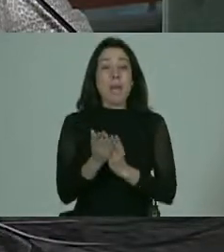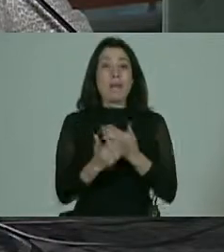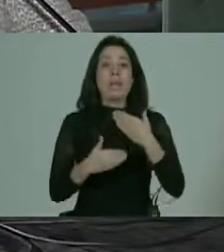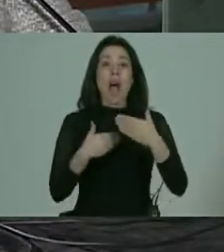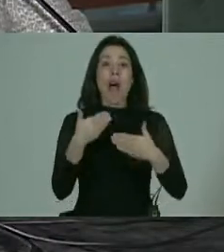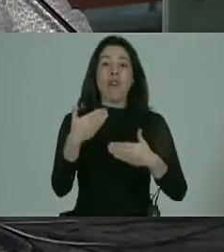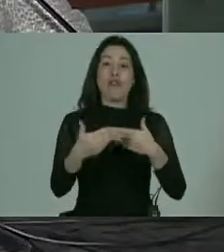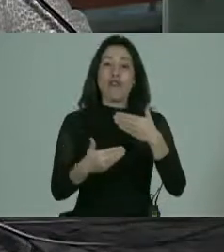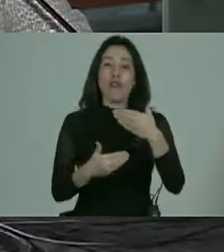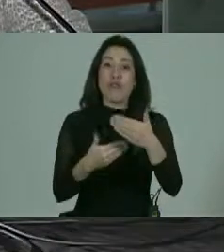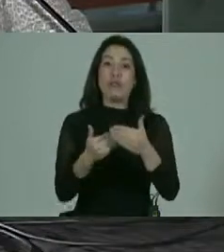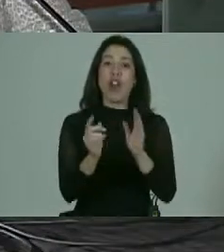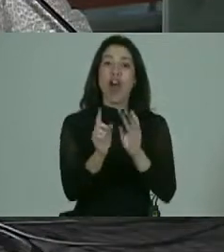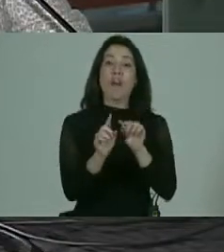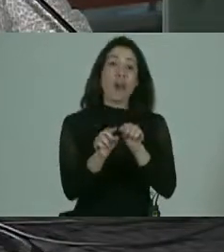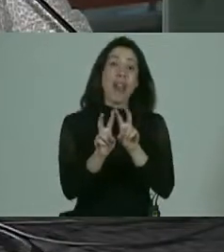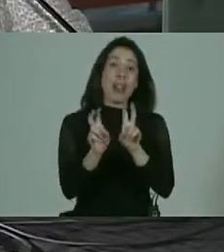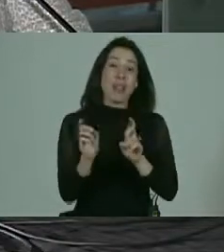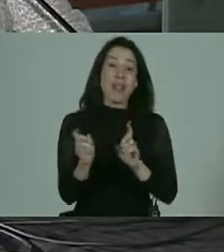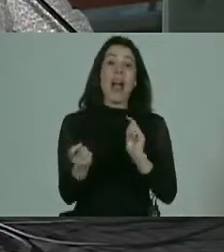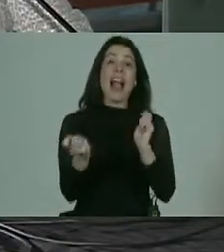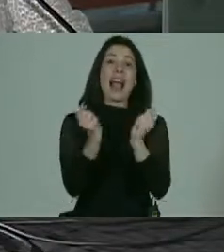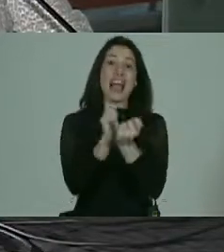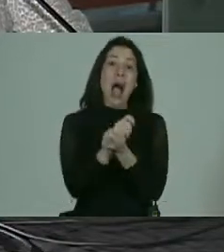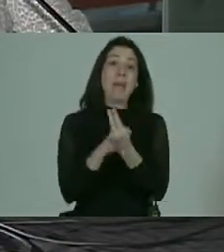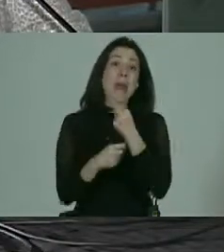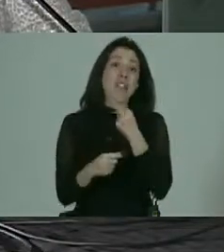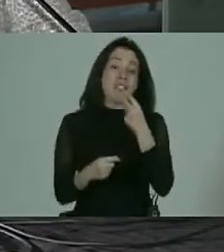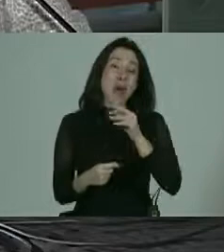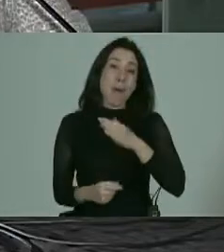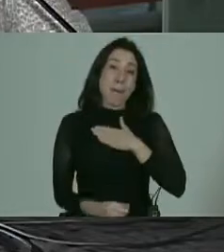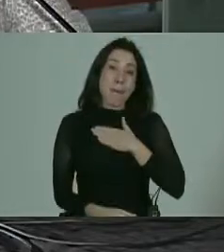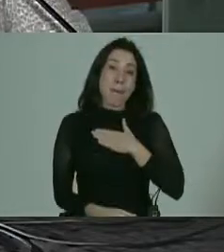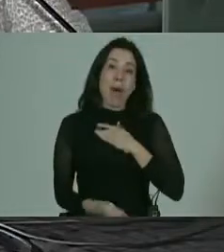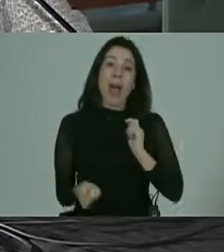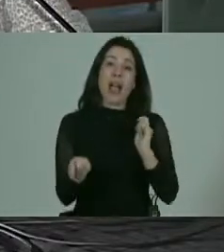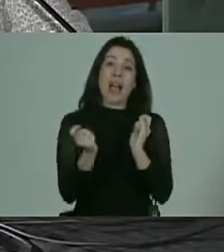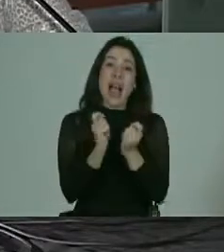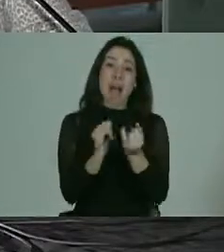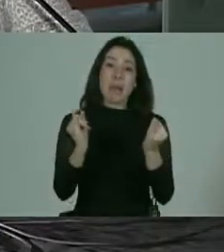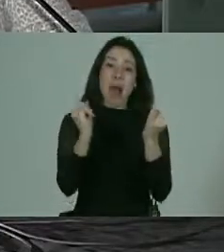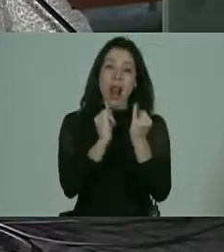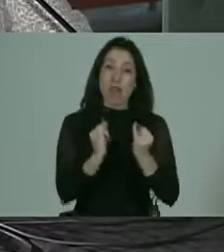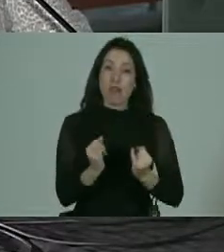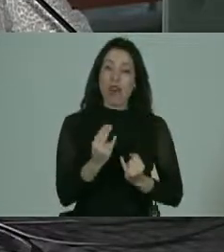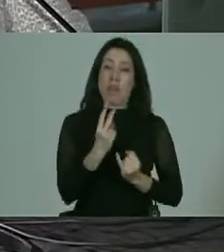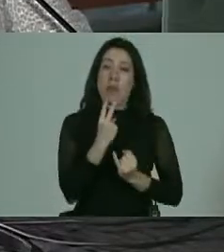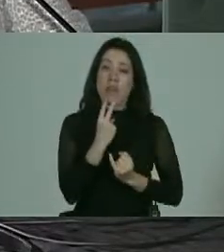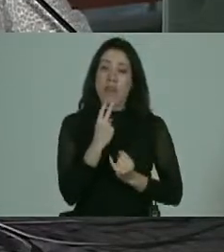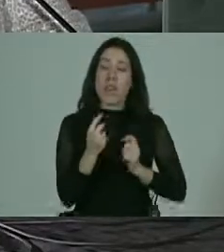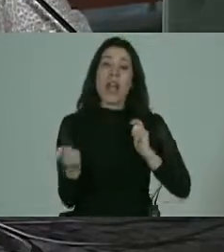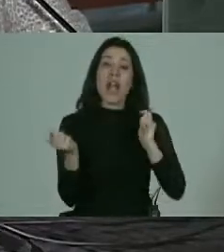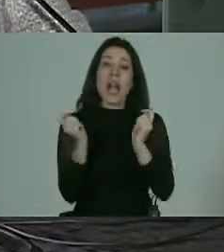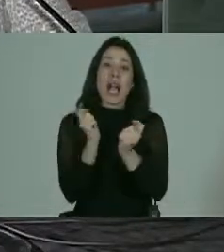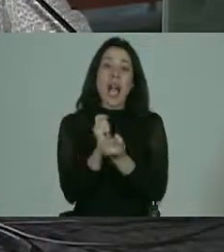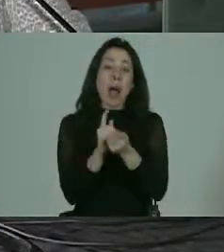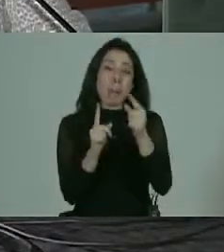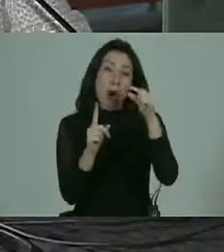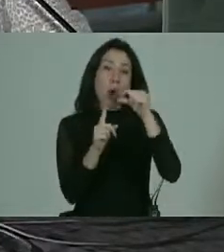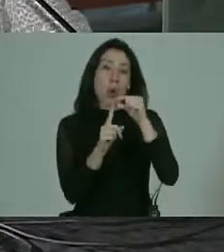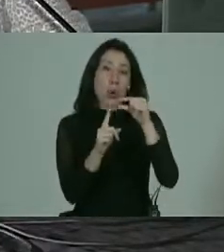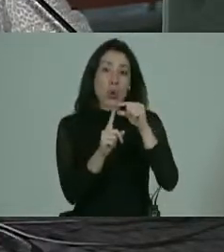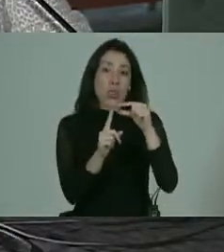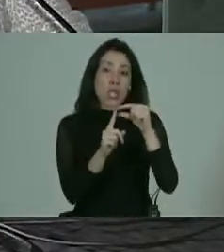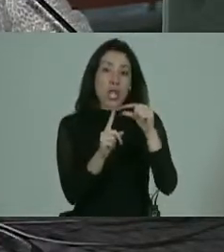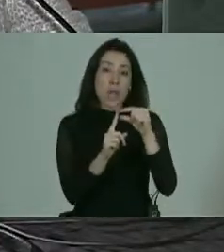funcionar en torno a eso y cambian sus vidas propias cambian sus maneras de vivir cambian su concepto